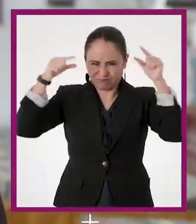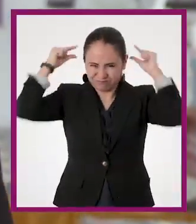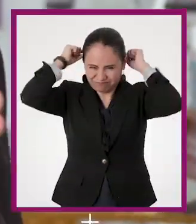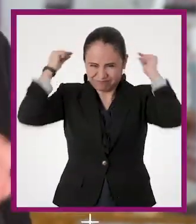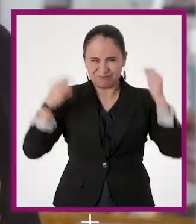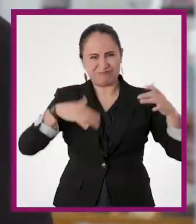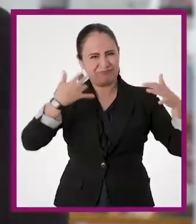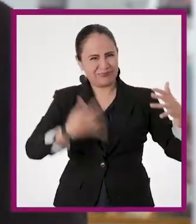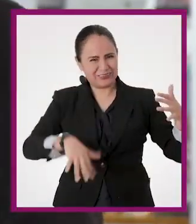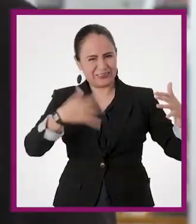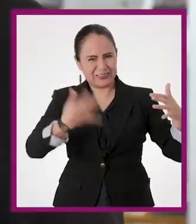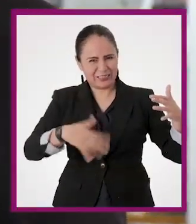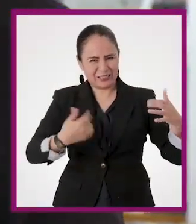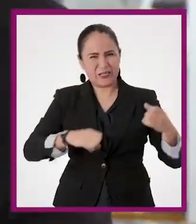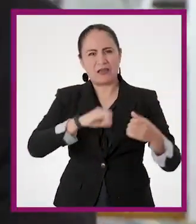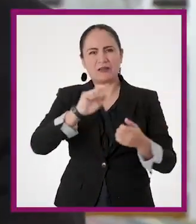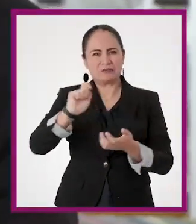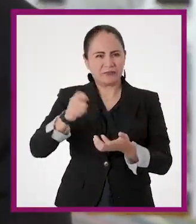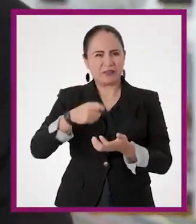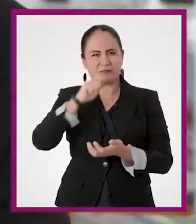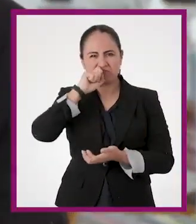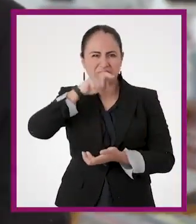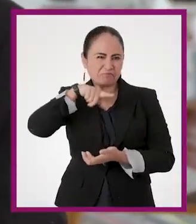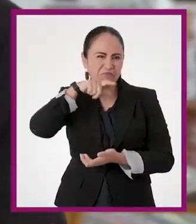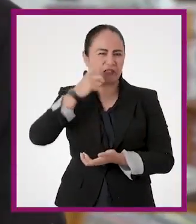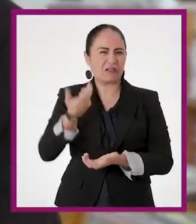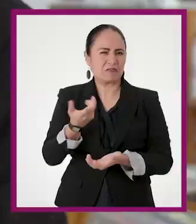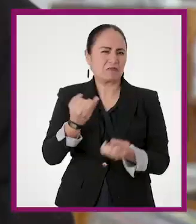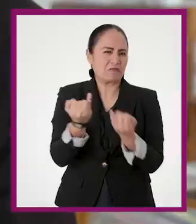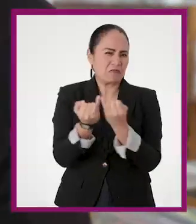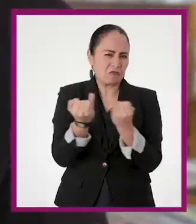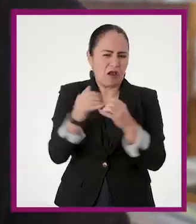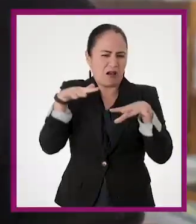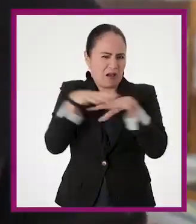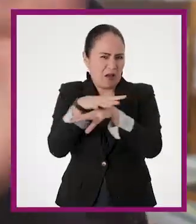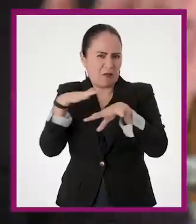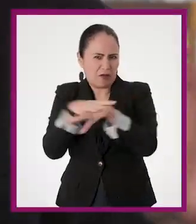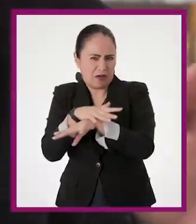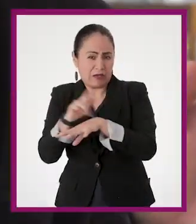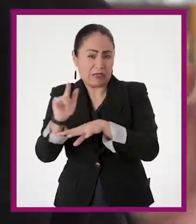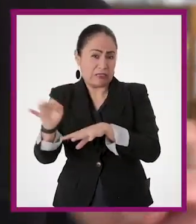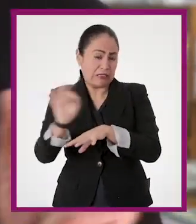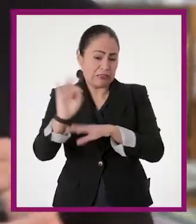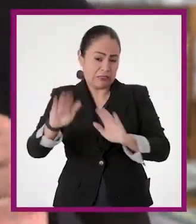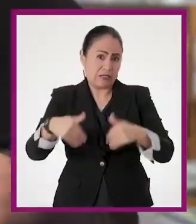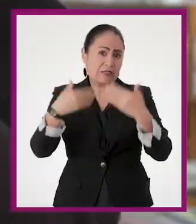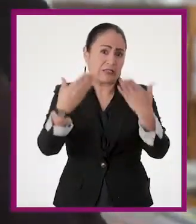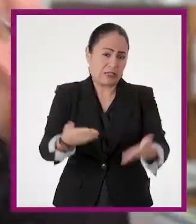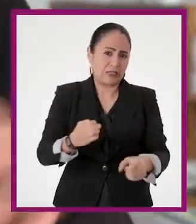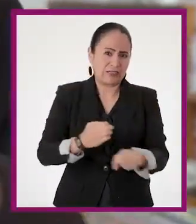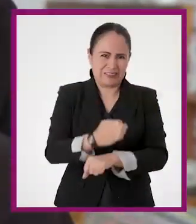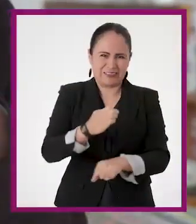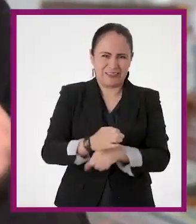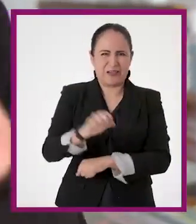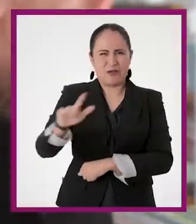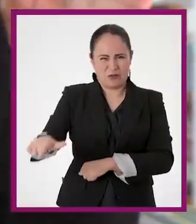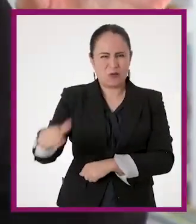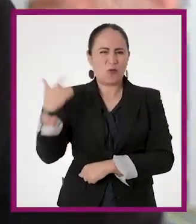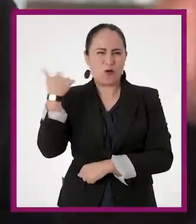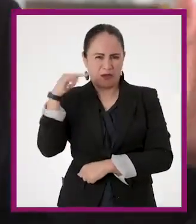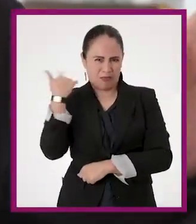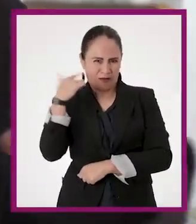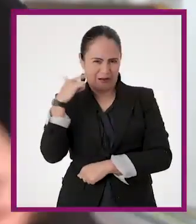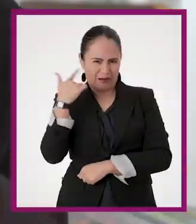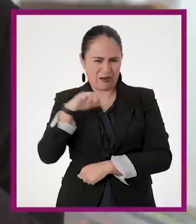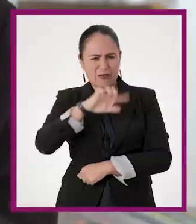de Jalisco, son jalisciense, sufrió varias transformaciones. Curiosamente, no porque llegaran a Guadalajara y ahí con la vida urbana